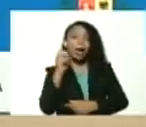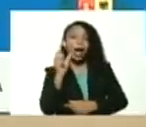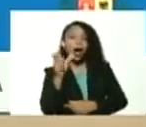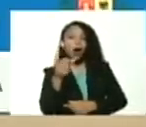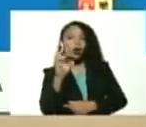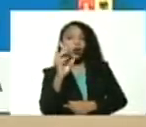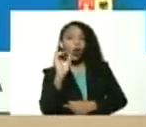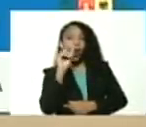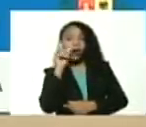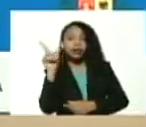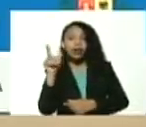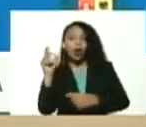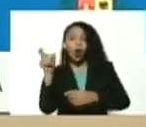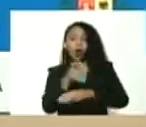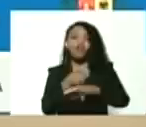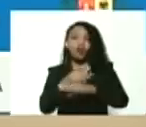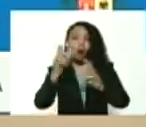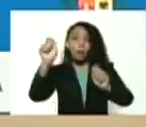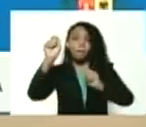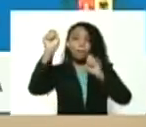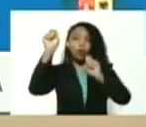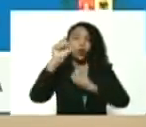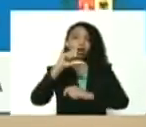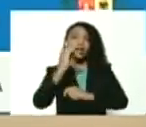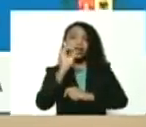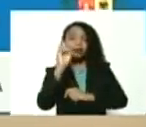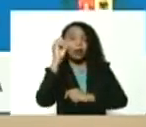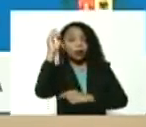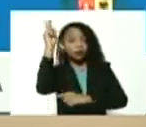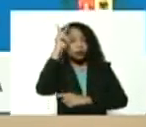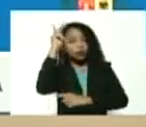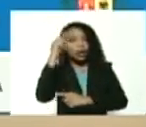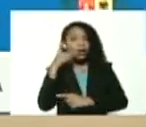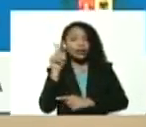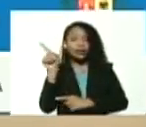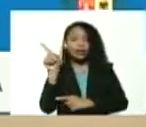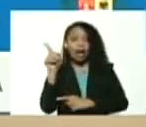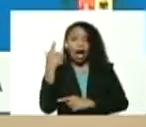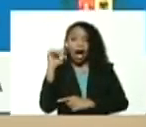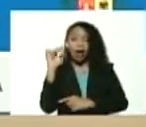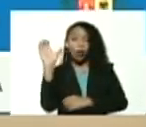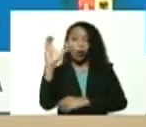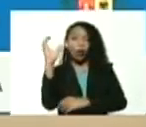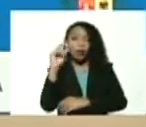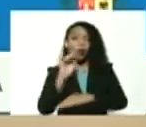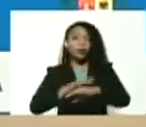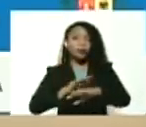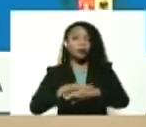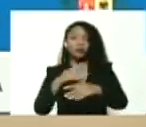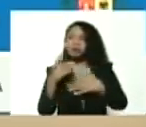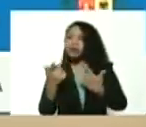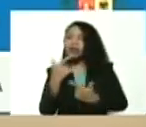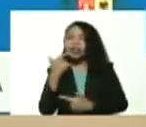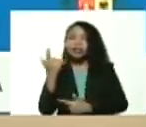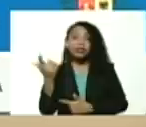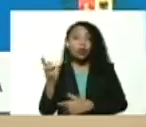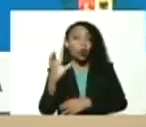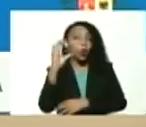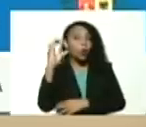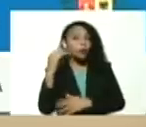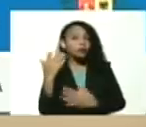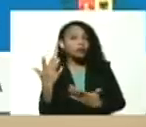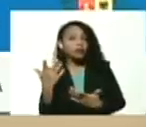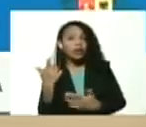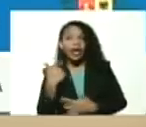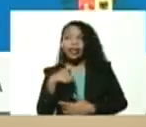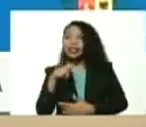cartel de Lima. Ahí está Colombia. Lo que está ocurriendo, ¿qué va a decir Colombia? ¿Qué